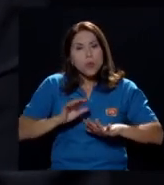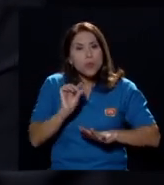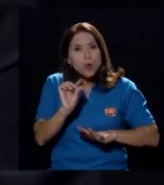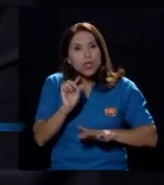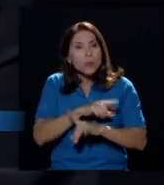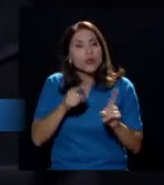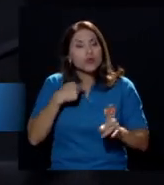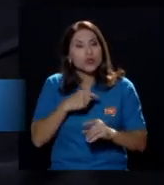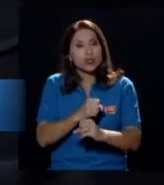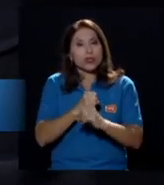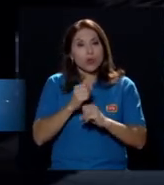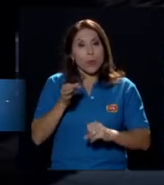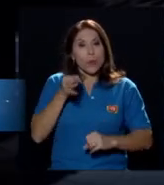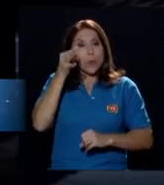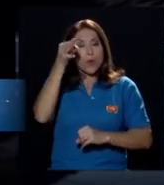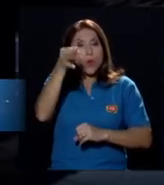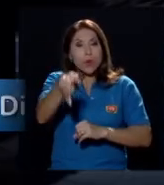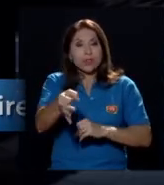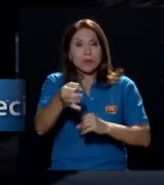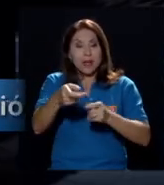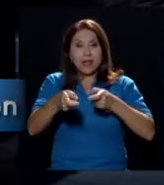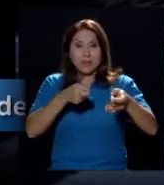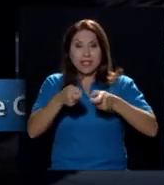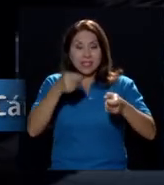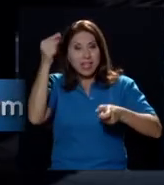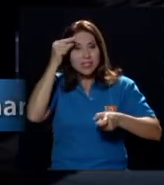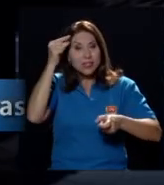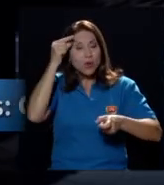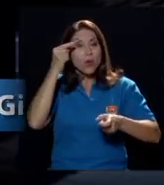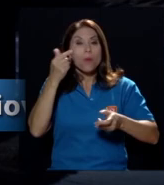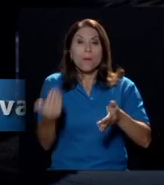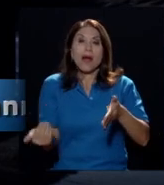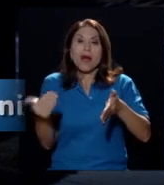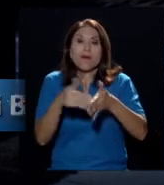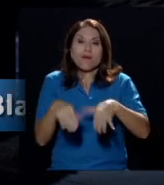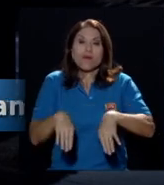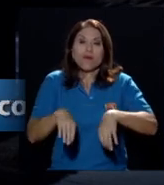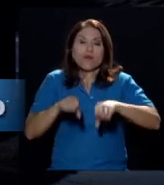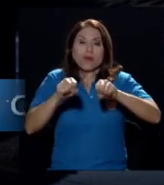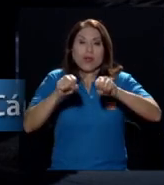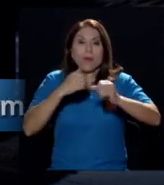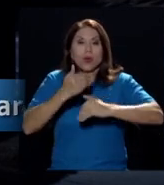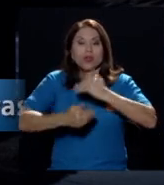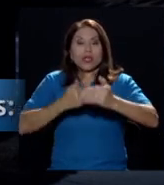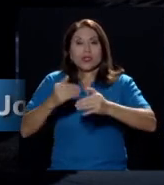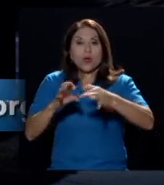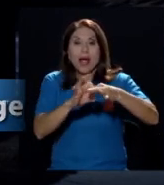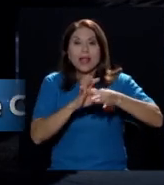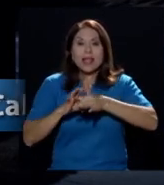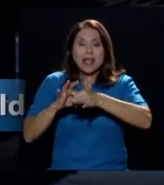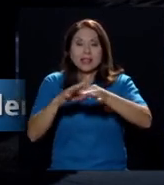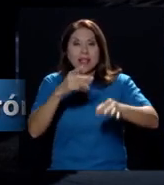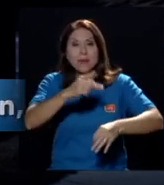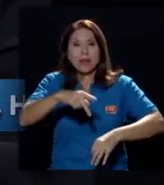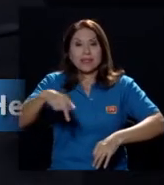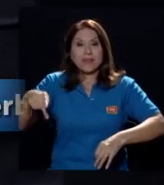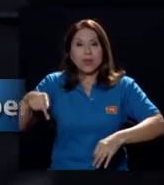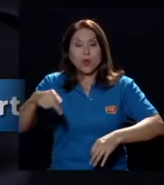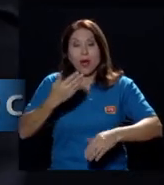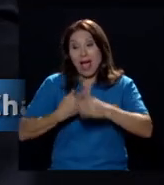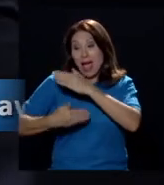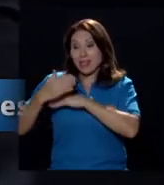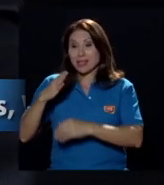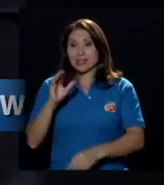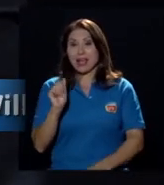va a retomar el proceso de la Alianza del Pacífico. Necesitamos más estructura regional. Costa Rica, el CAFTA era Centroamérica y